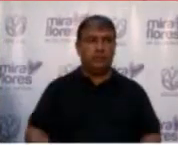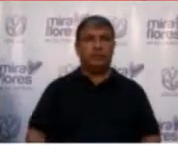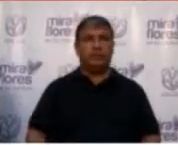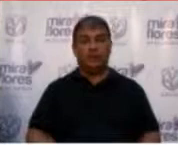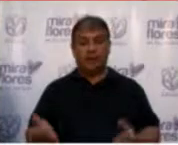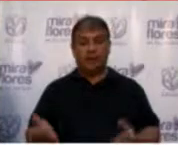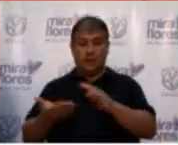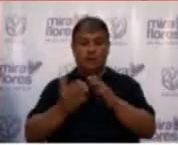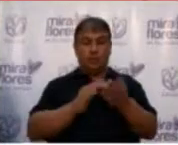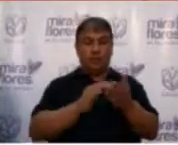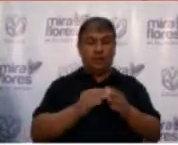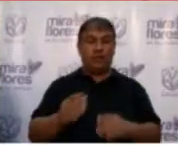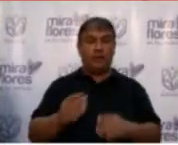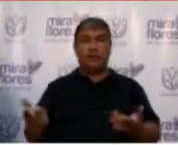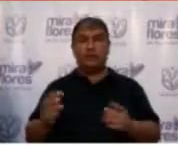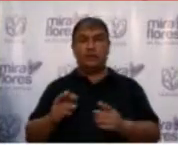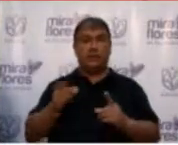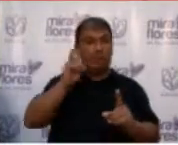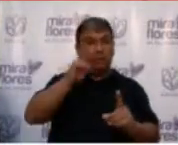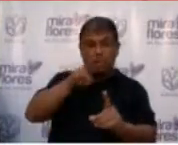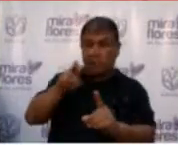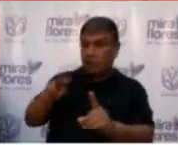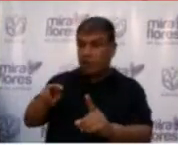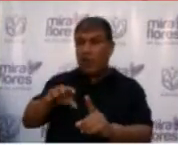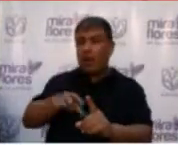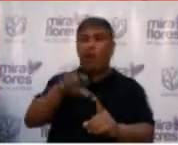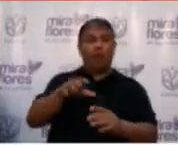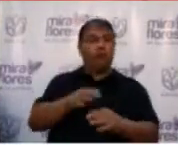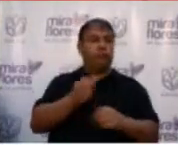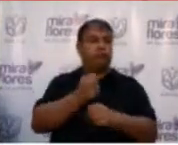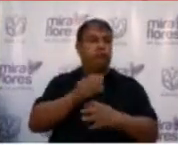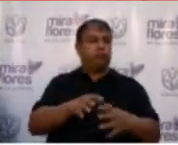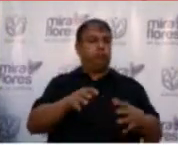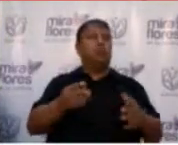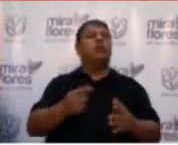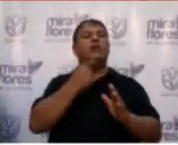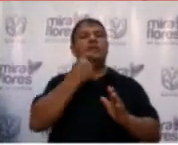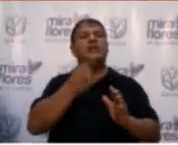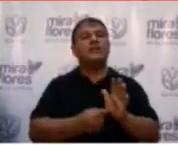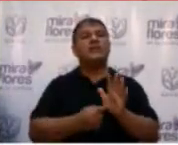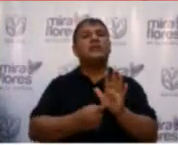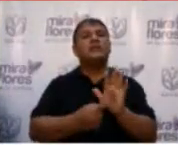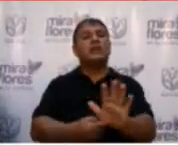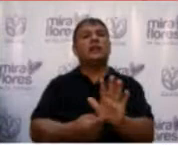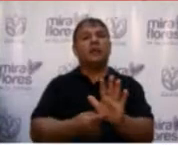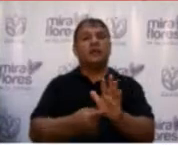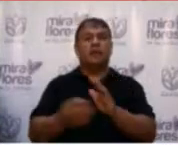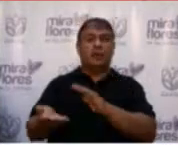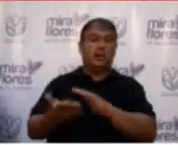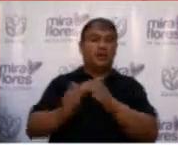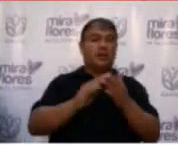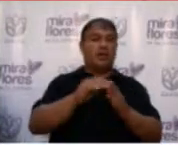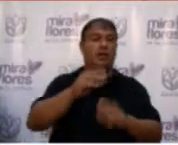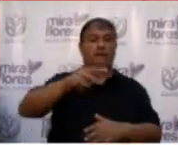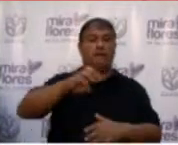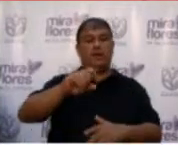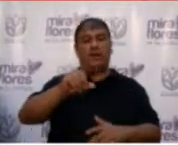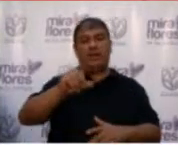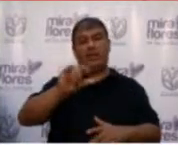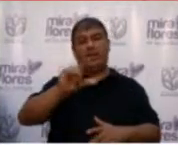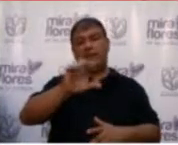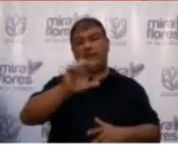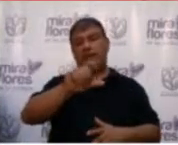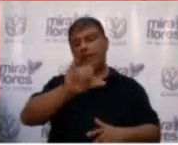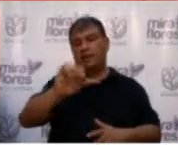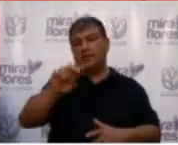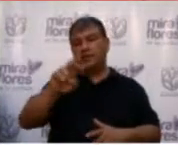Entre las comunidades que van sonando en cuanto a este tipo de trabajos, podemos mencionar a la ciudad de Medellín.